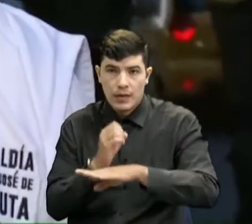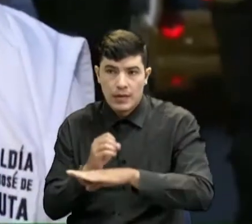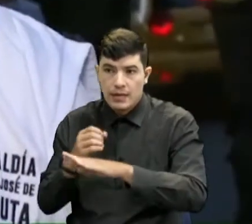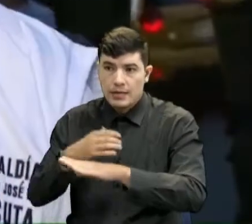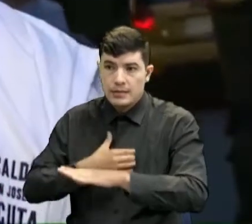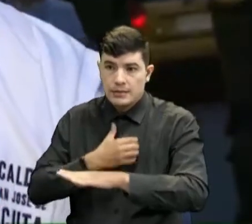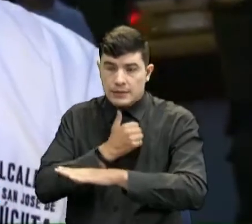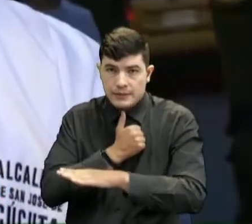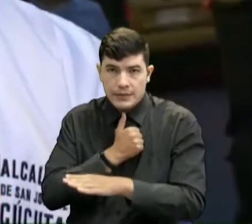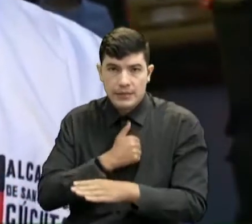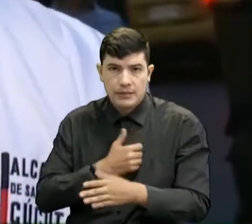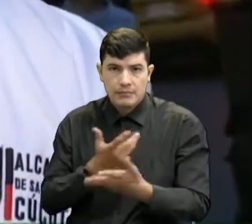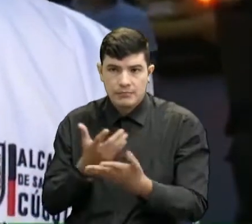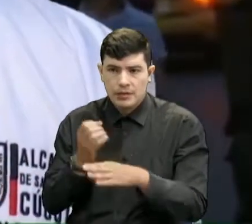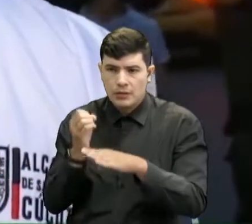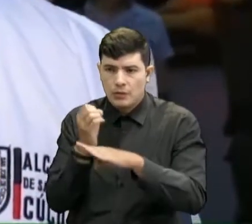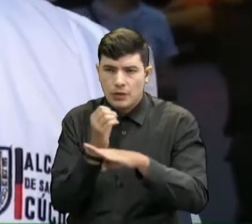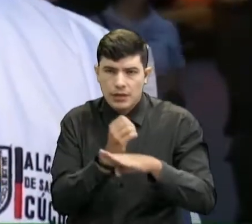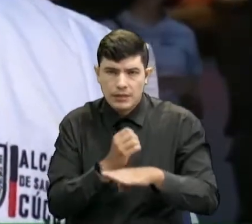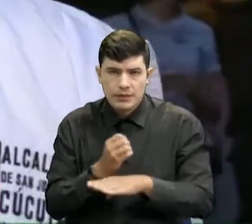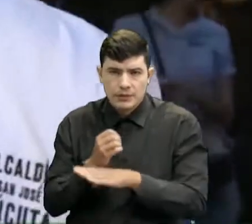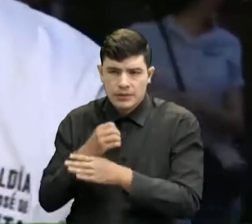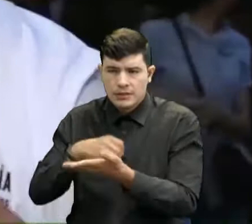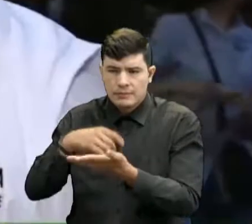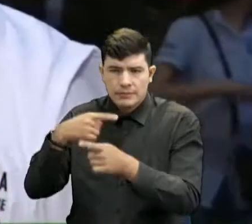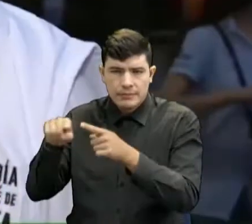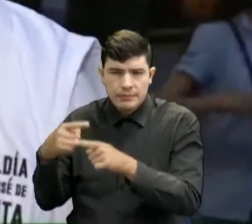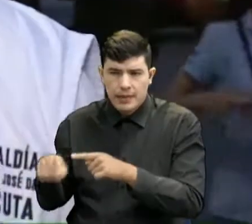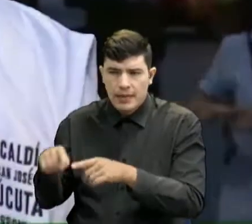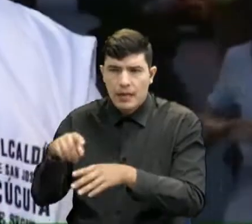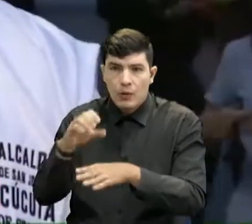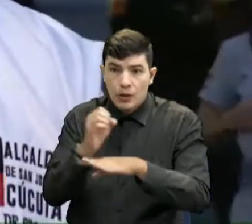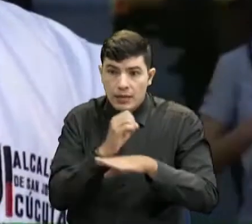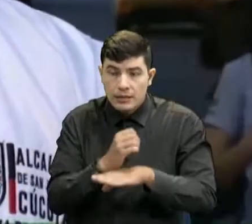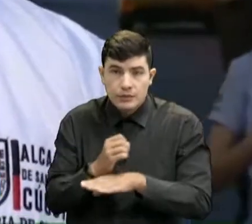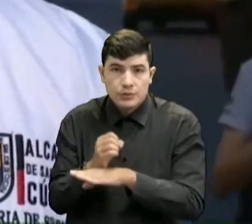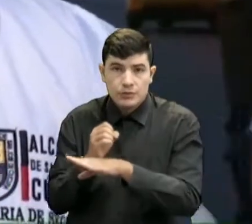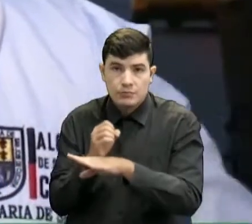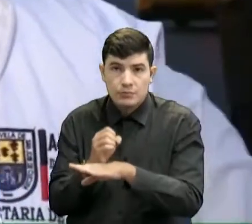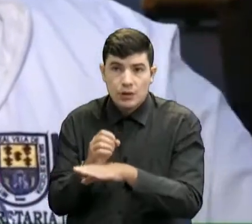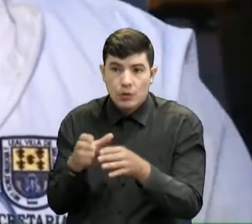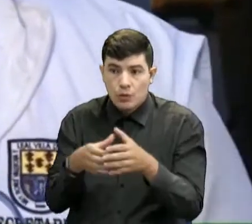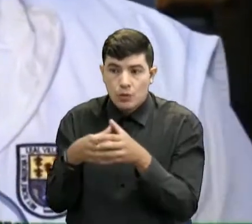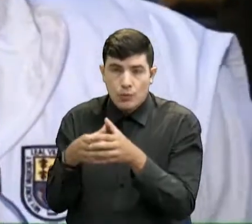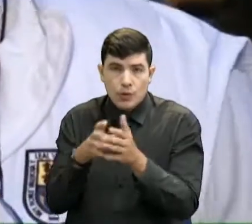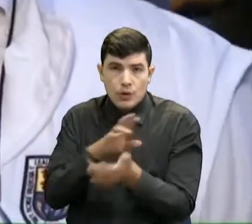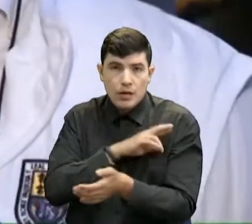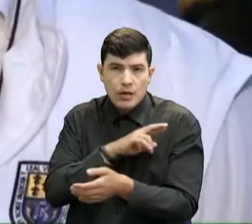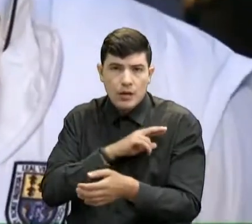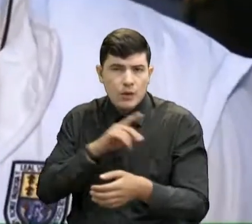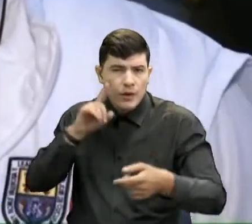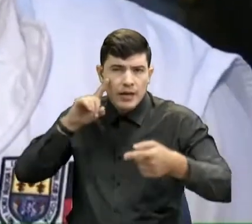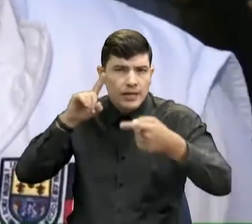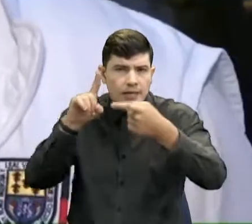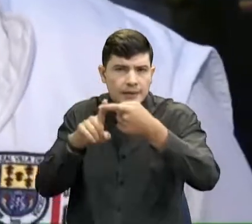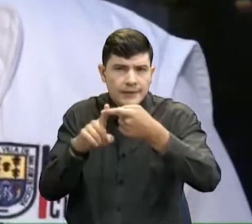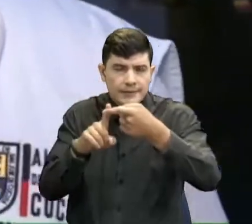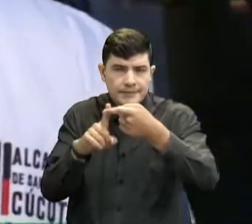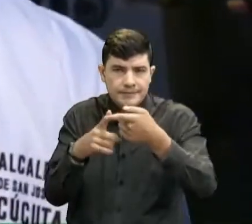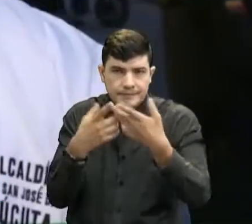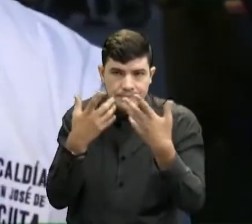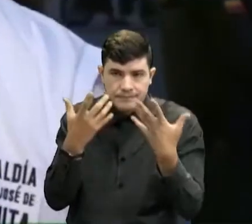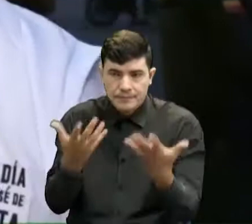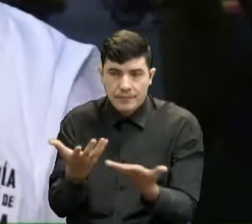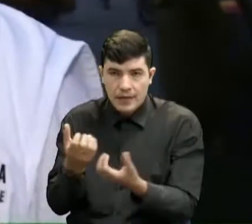voluntariado, organizaciones sin ánimo de lucro, organizaciones religiosas que buscan trabajar de raíz